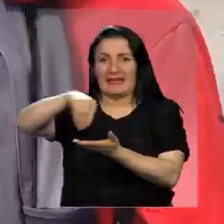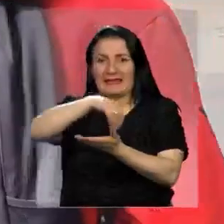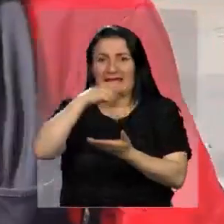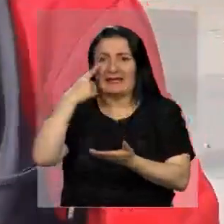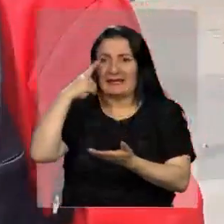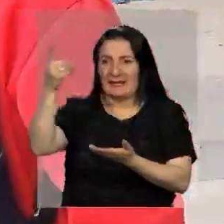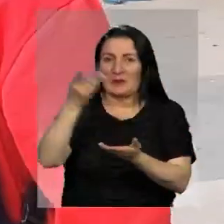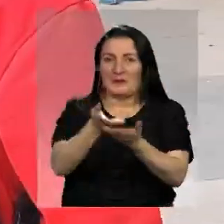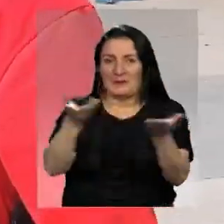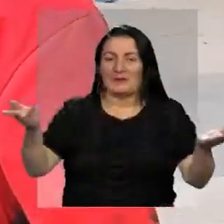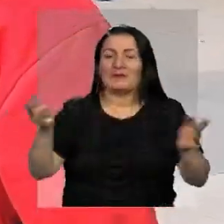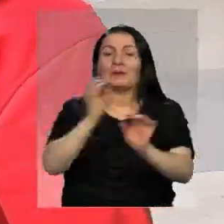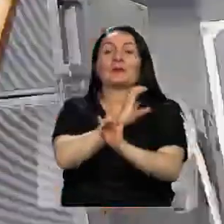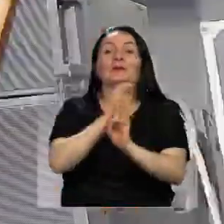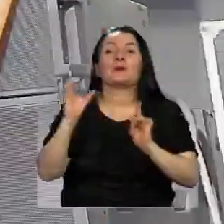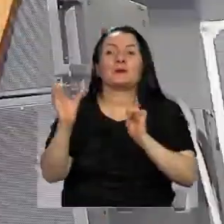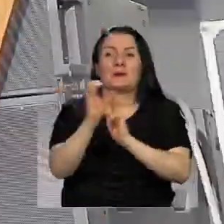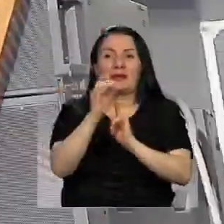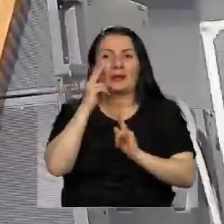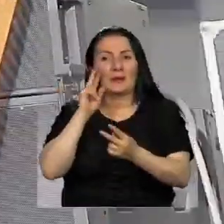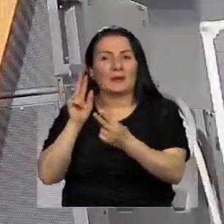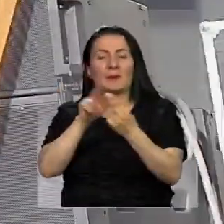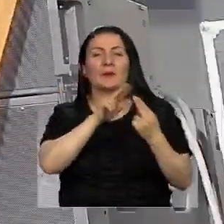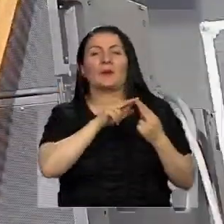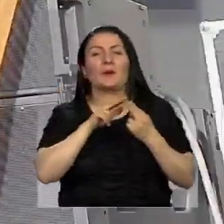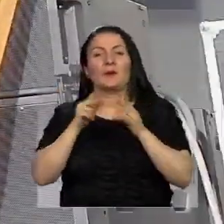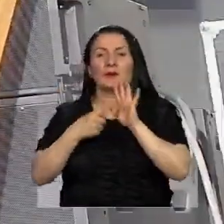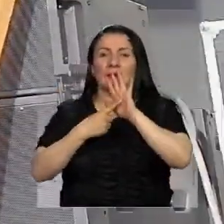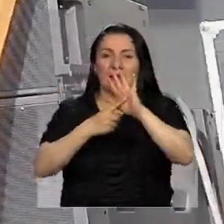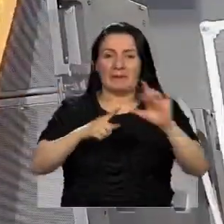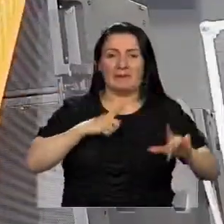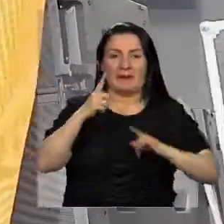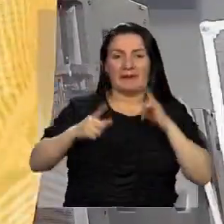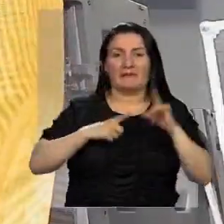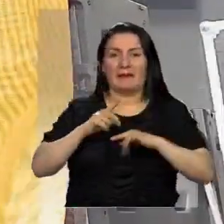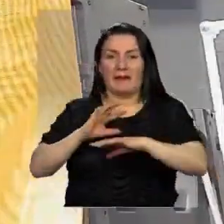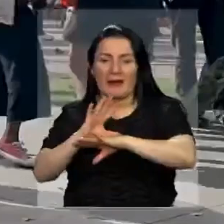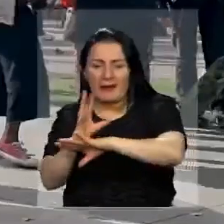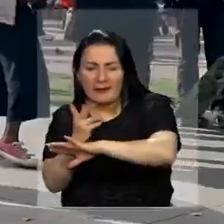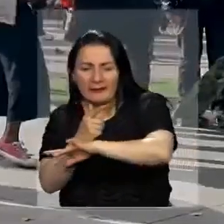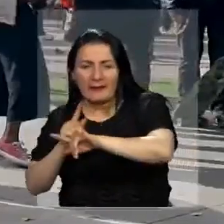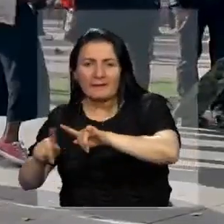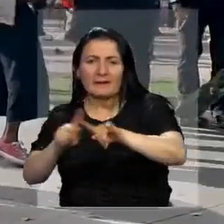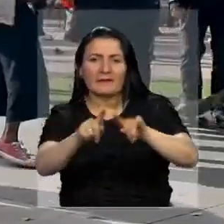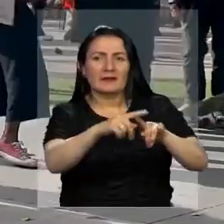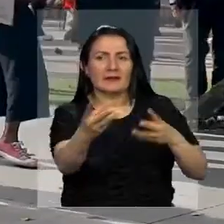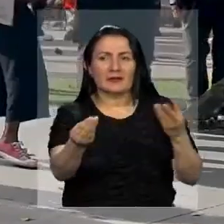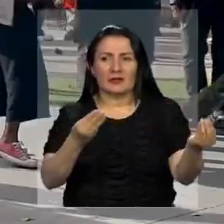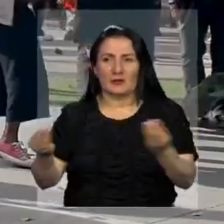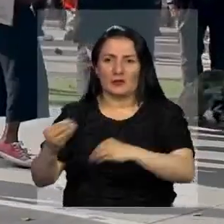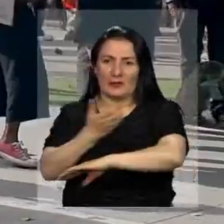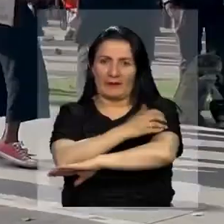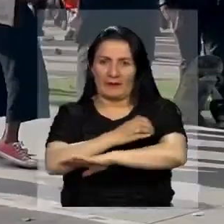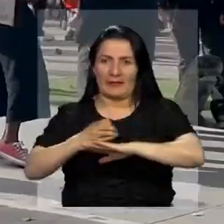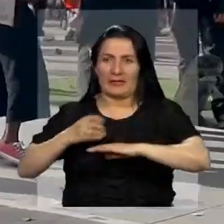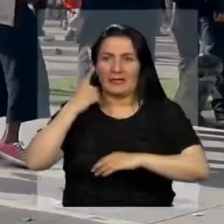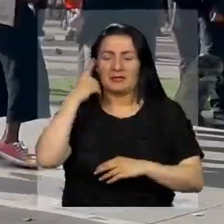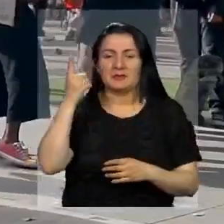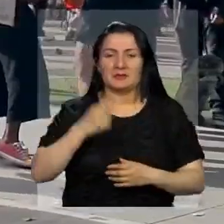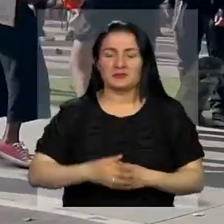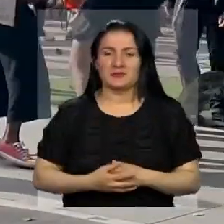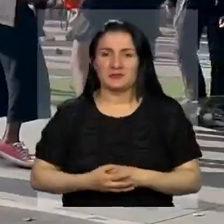oferta cultural. Además, conocerá la muestra de emprendimientos de artesanías de distintos colectivos de la Candelaria.